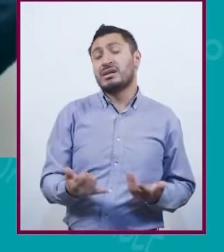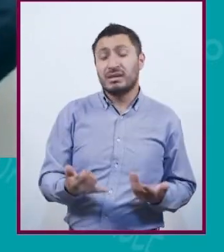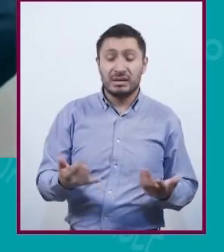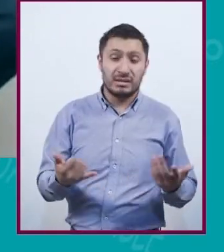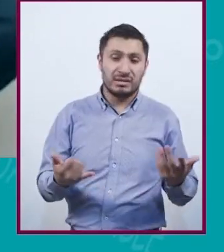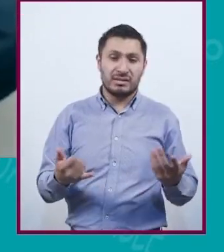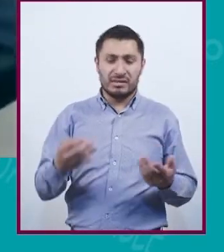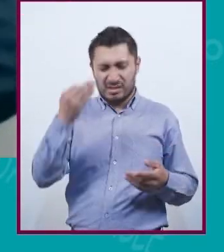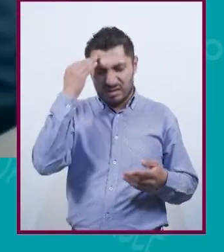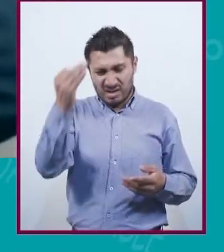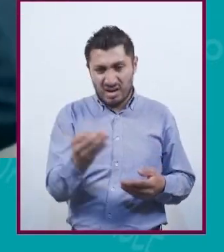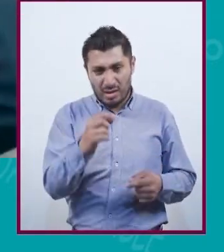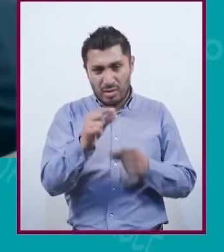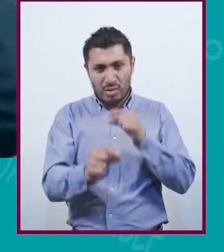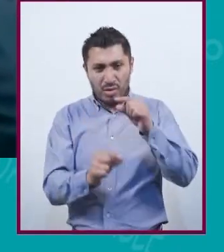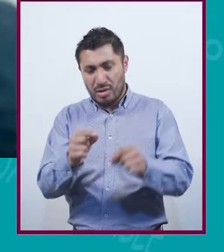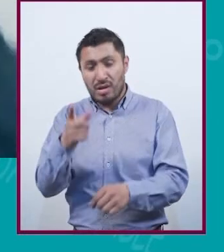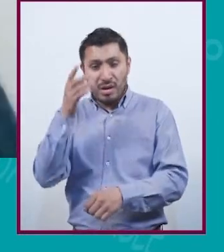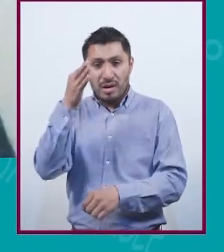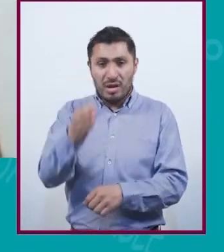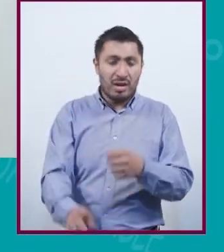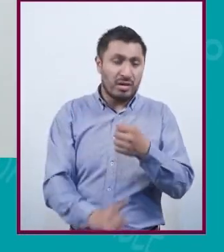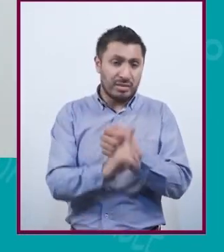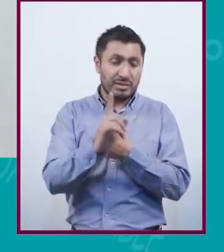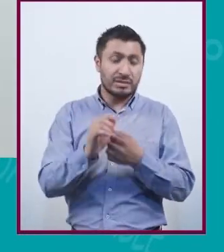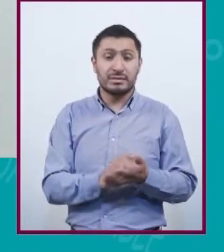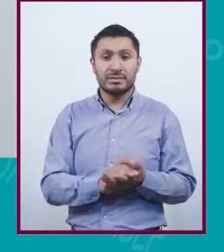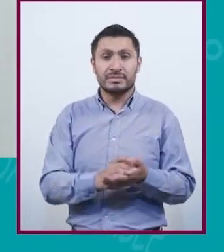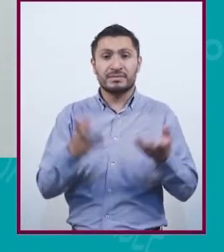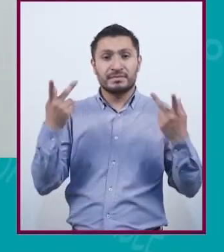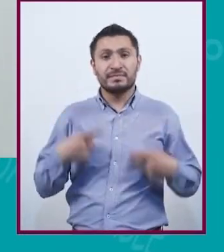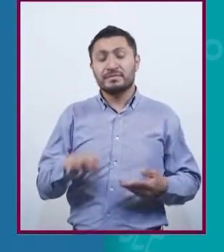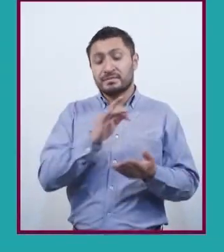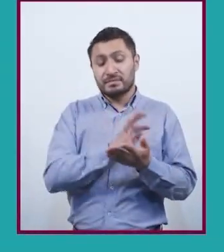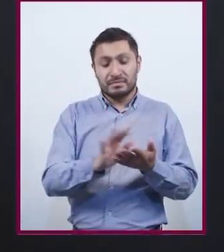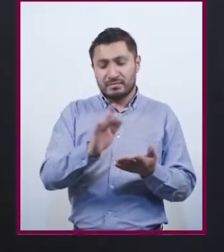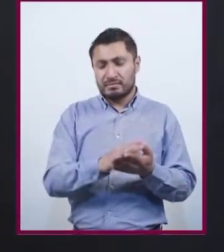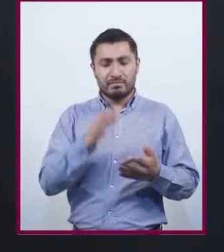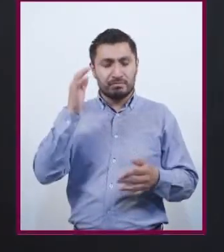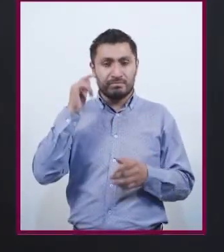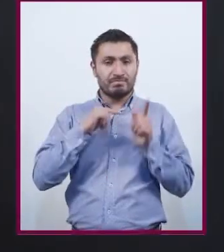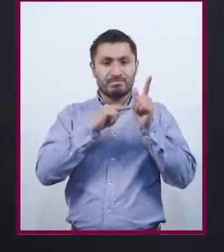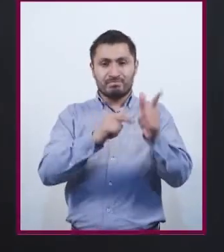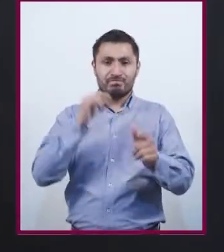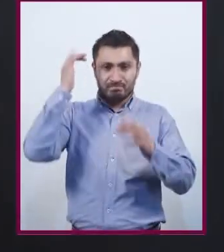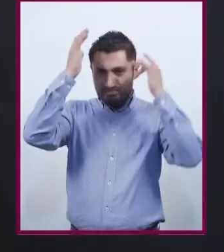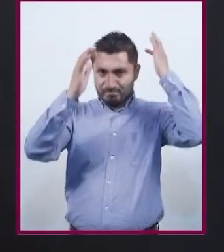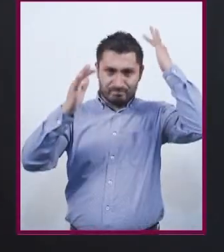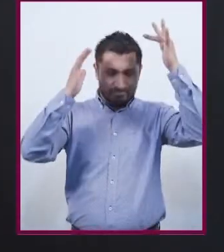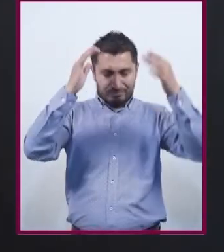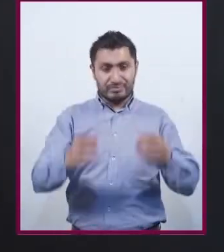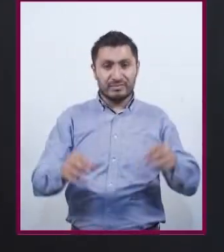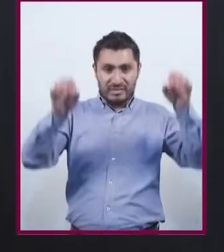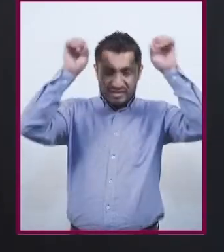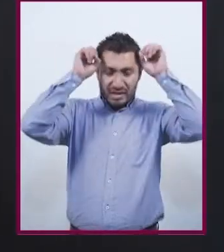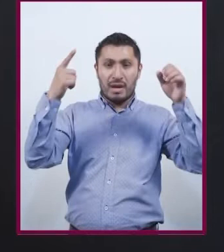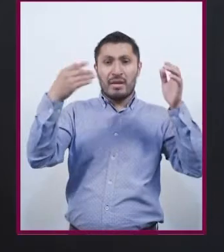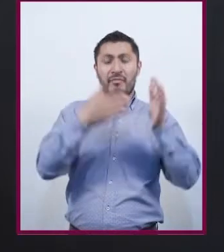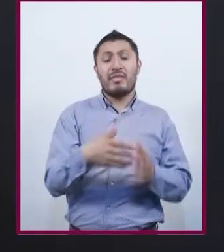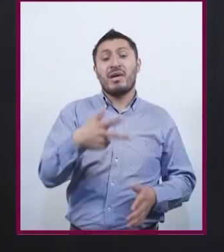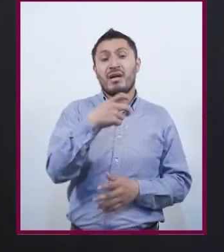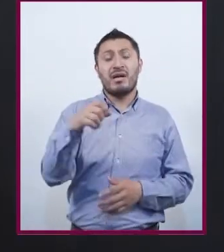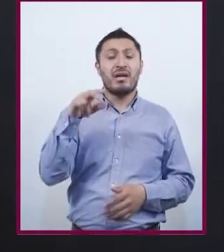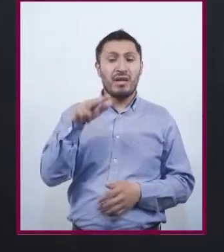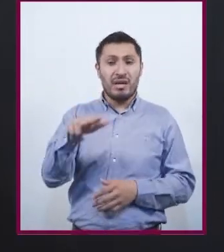destrucción y pues tarda un poco en enfrentar el problema. Los lectores no han dejado de analizar